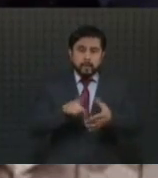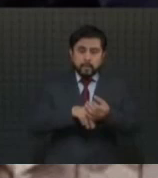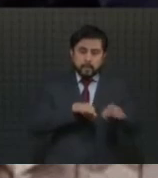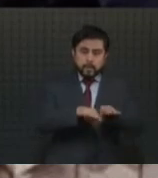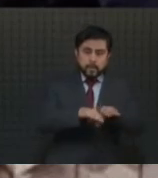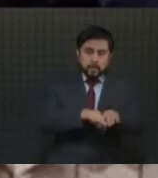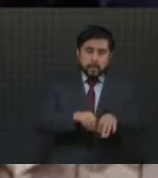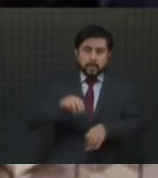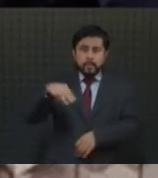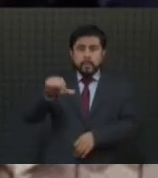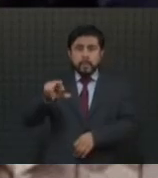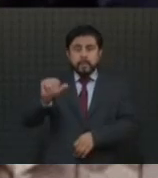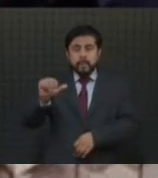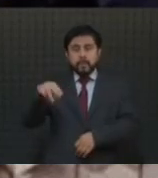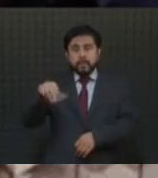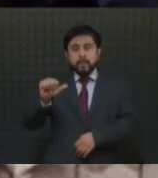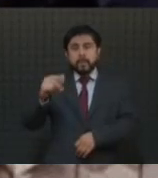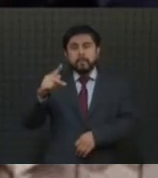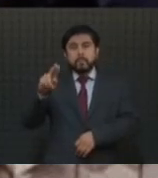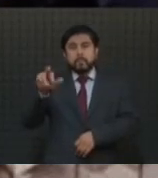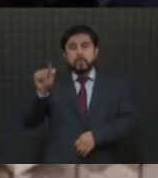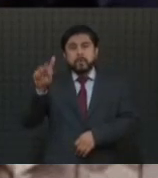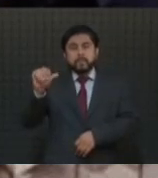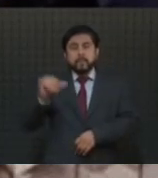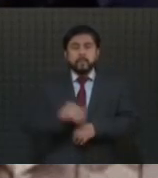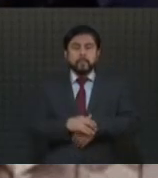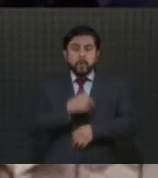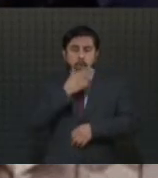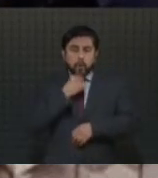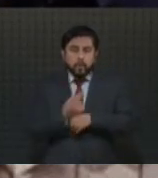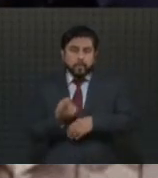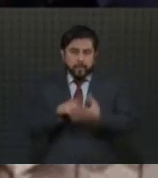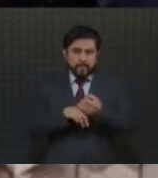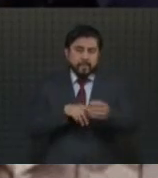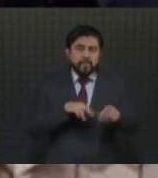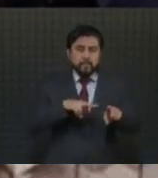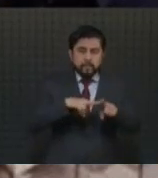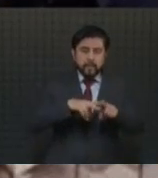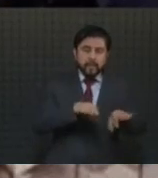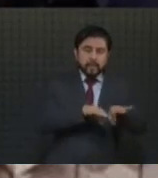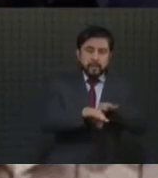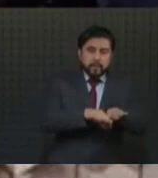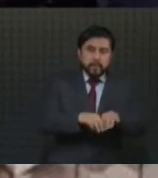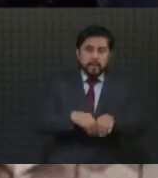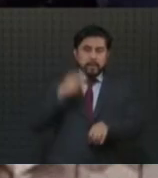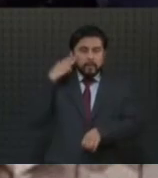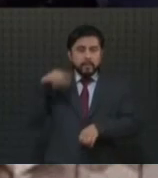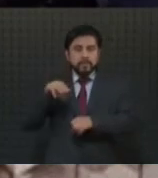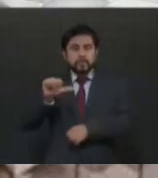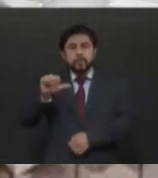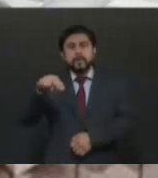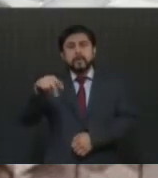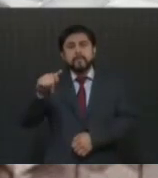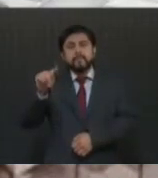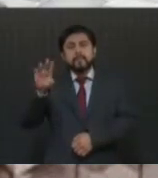María Puerta. El proyectista del Parque Cantera, maestro Andrés Pastor.